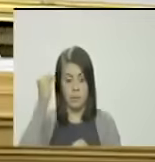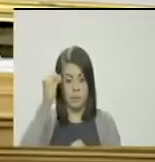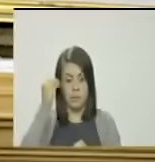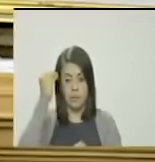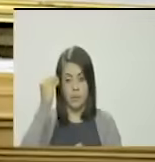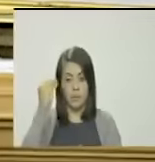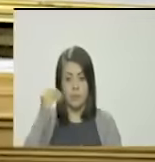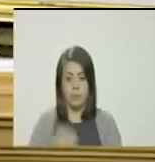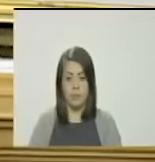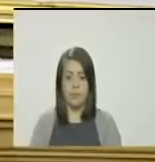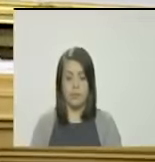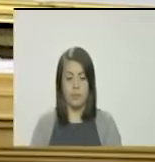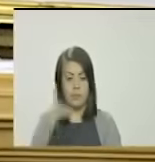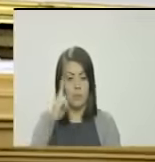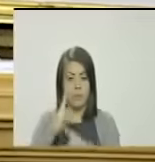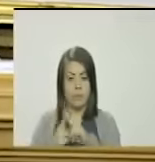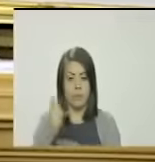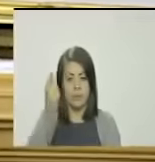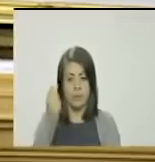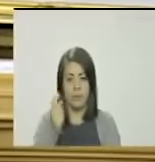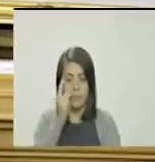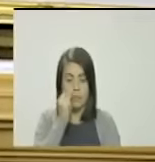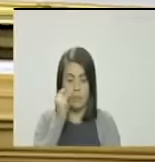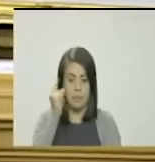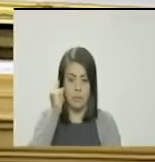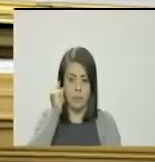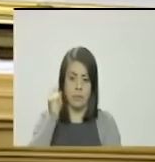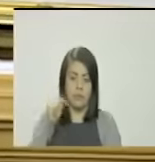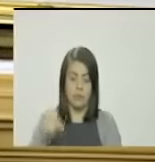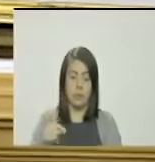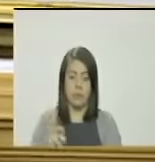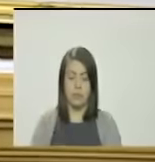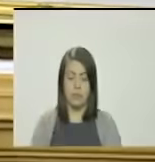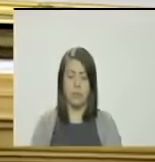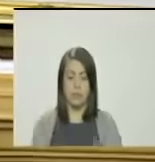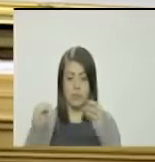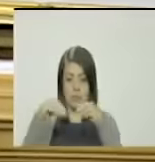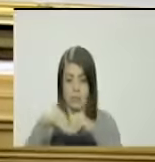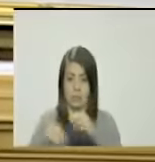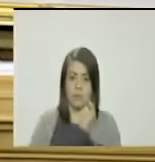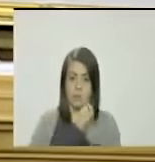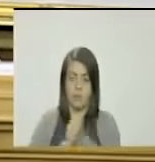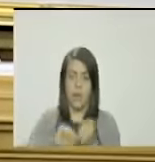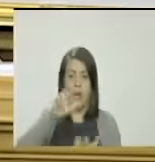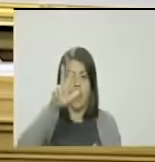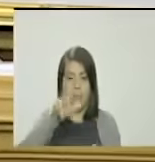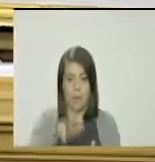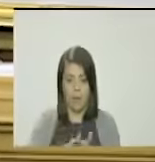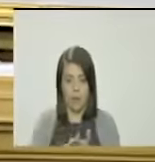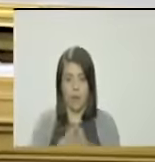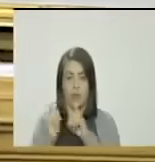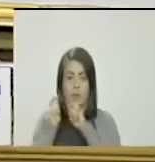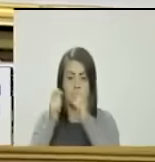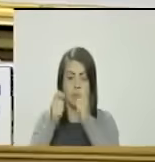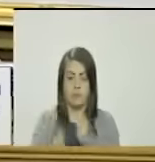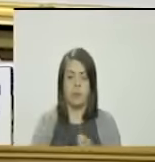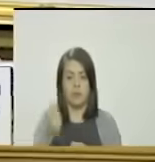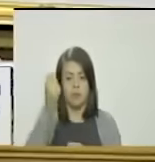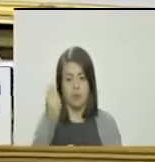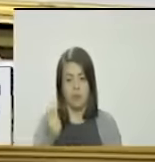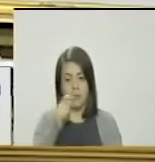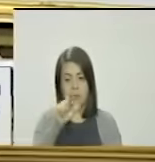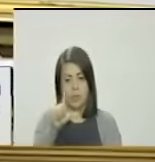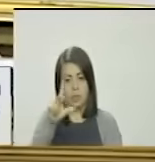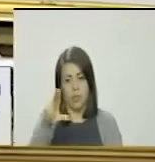consideración, las honorables diputadas y los honorables diputados que estén a favor de aprobar la designación del